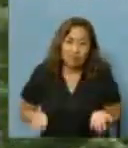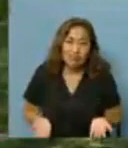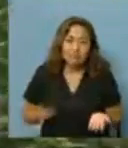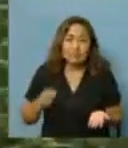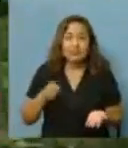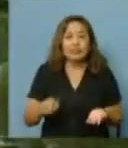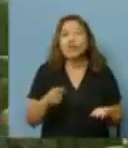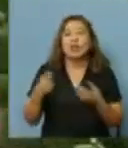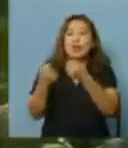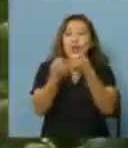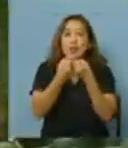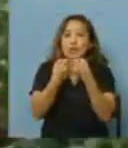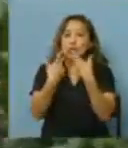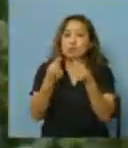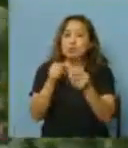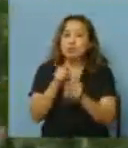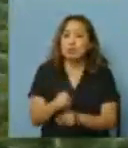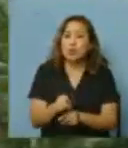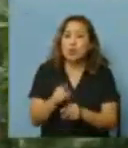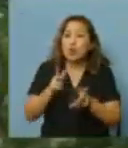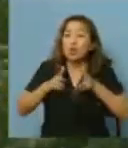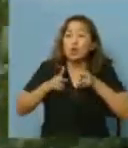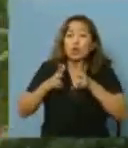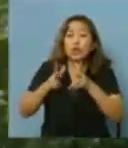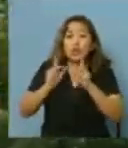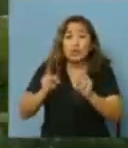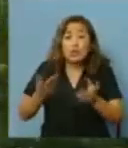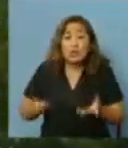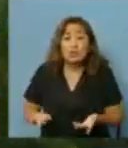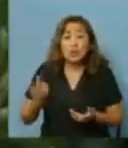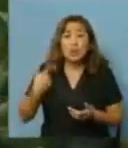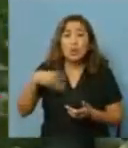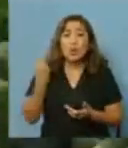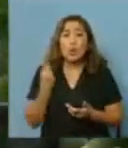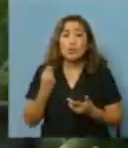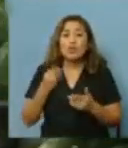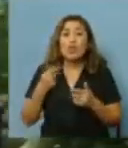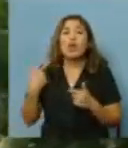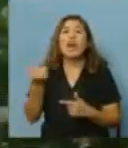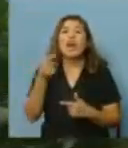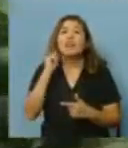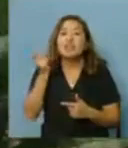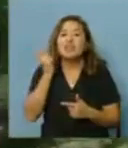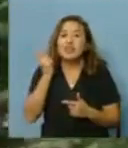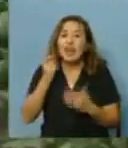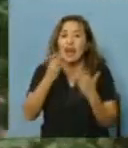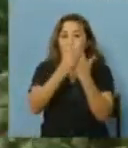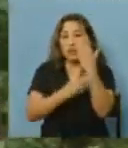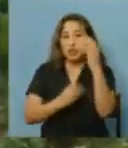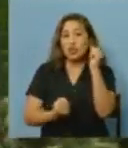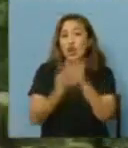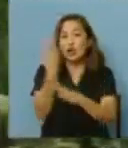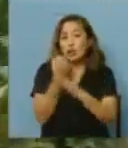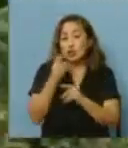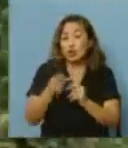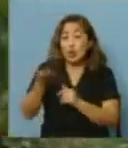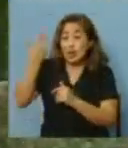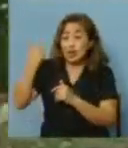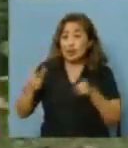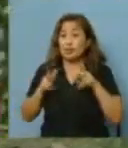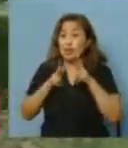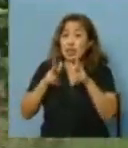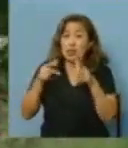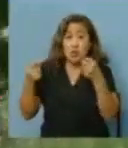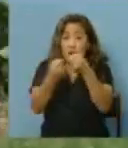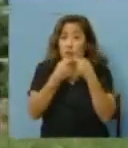no estamos de acuerdo con eso y lo hemos manifestado también al ministro de la producción en el día de ayer diciéndole que no estamos